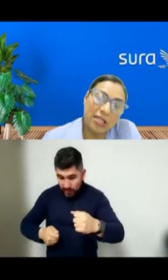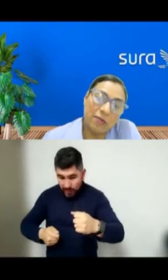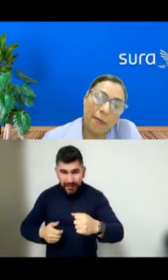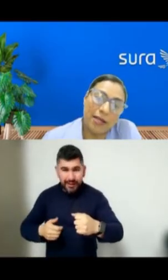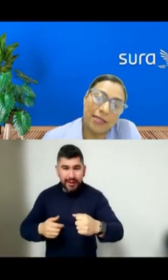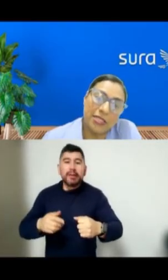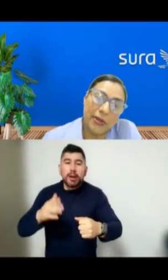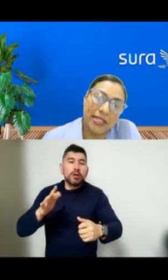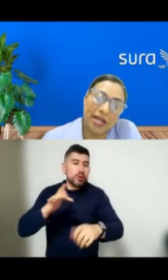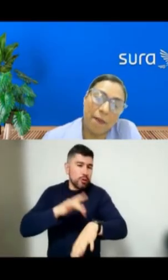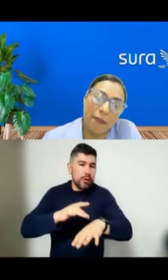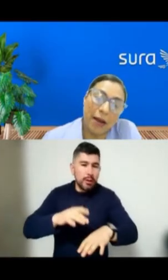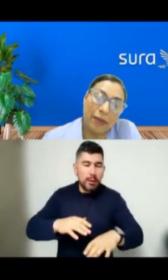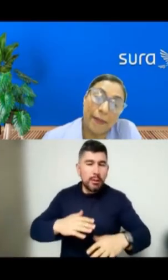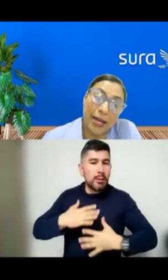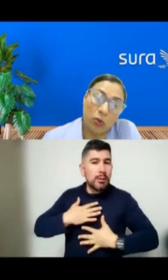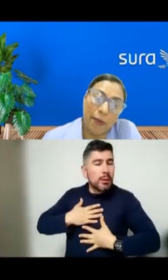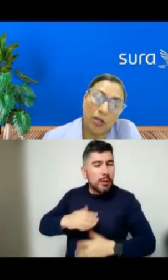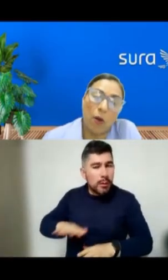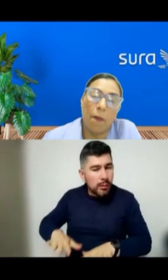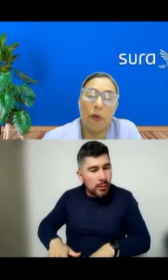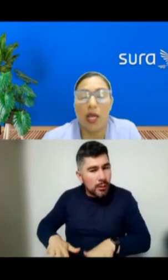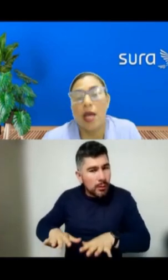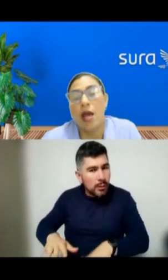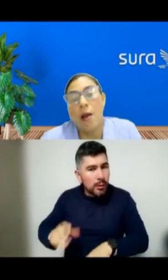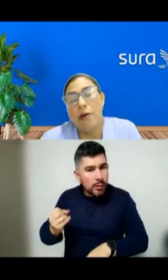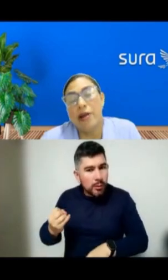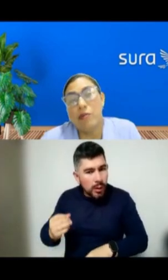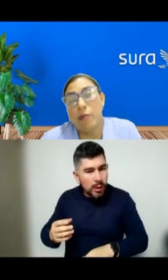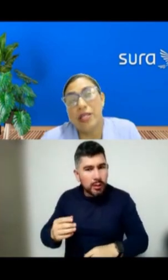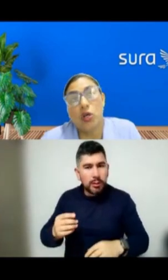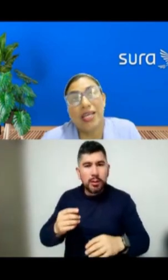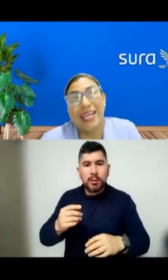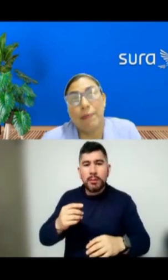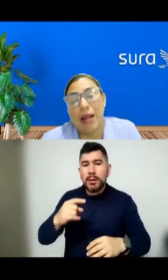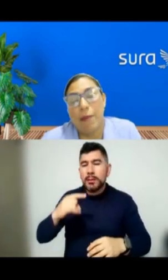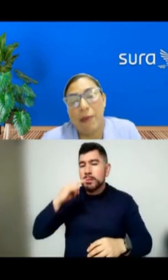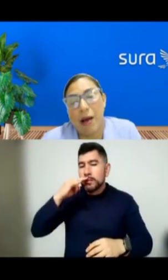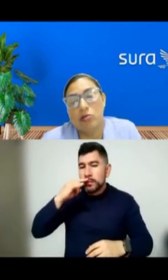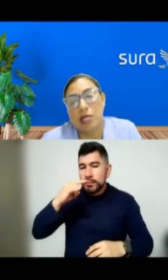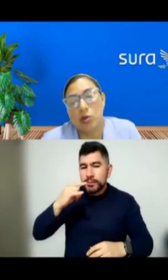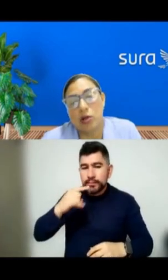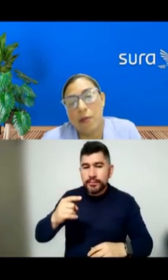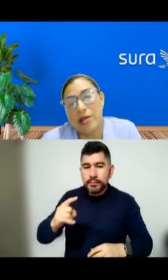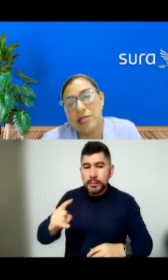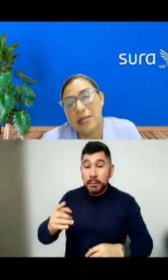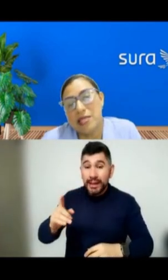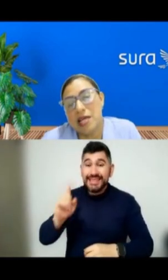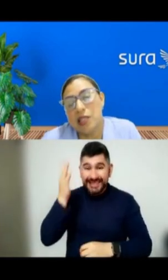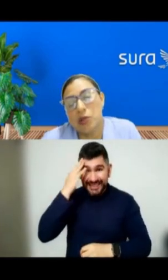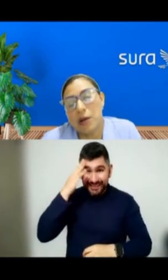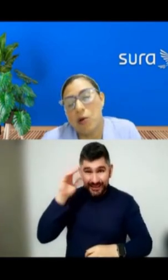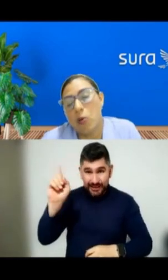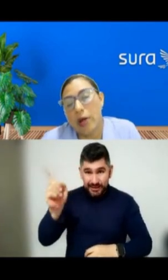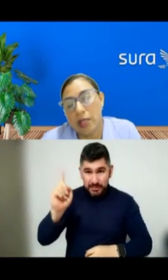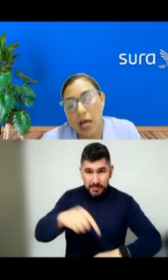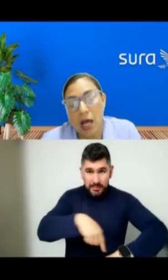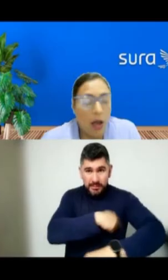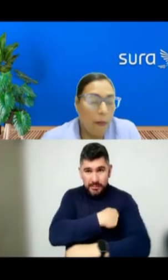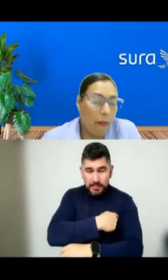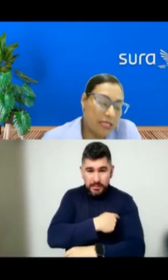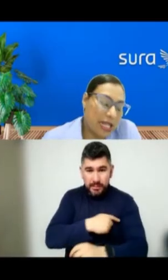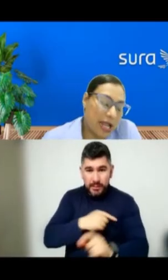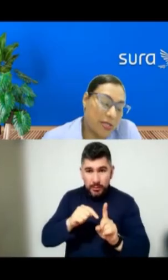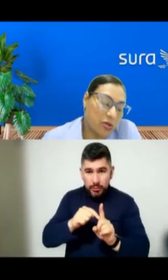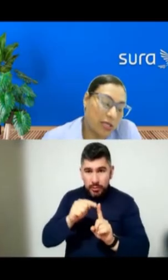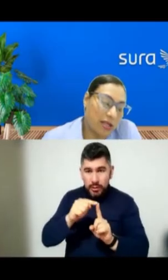A veces ni siquiera tomamos la tensión arterial, la temperatura, perdón, ¿por qué? Porque el momento que palpamos, que tocamos a ese paciente, nos damos